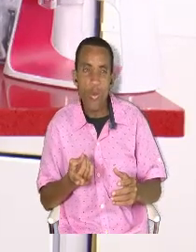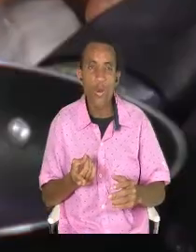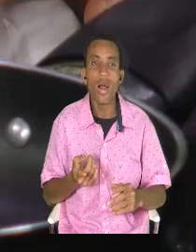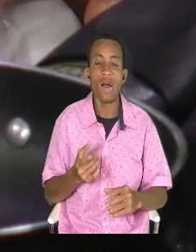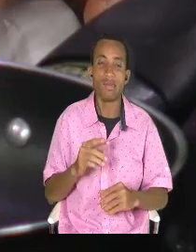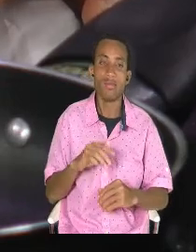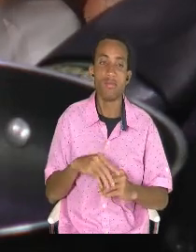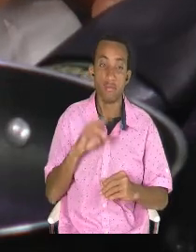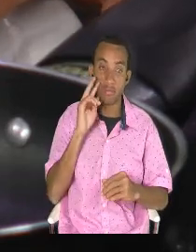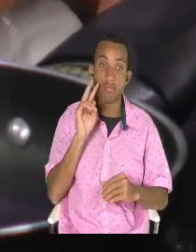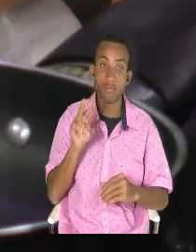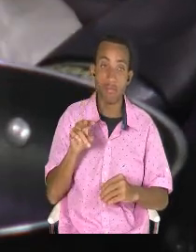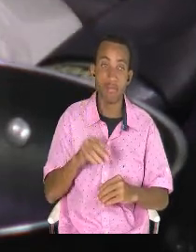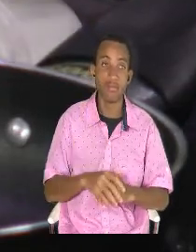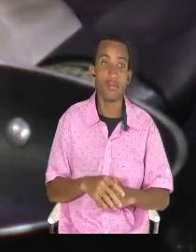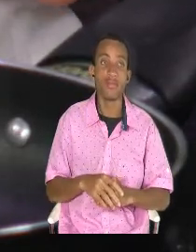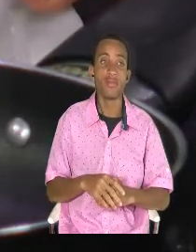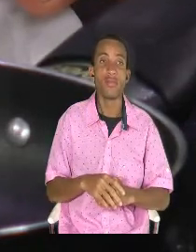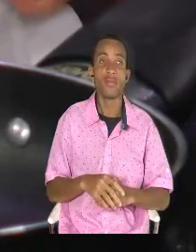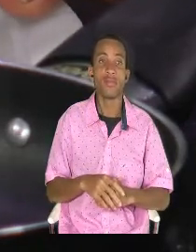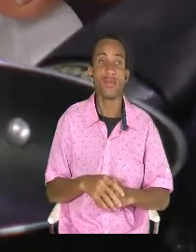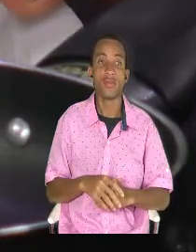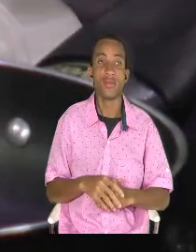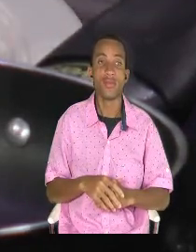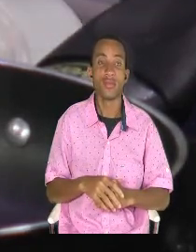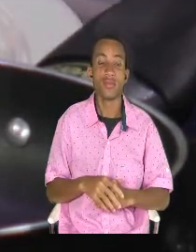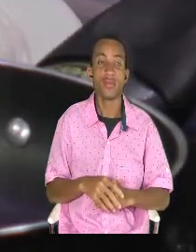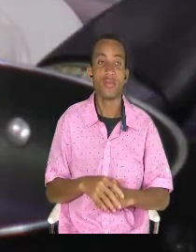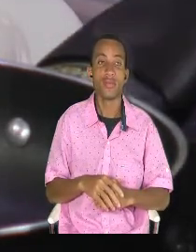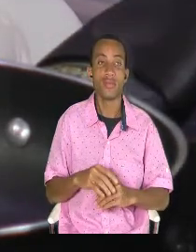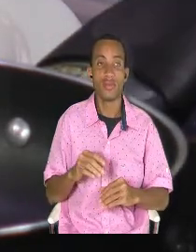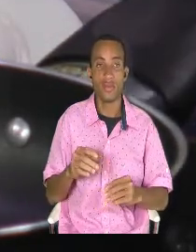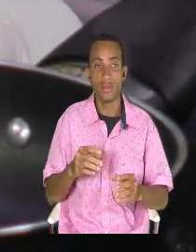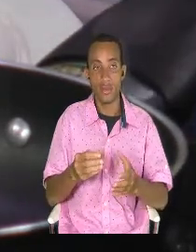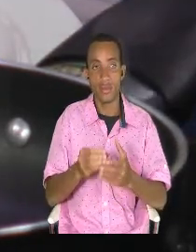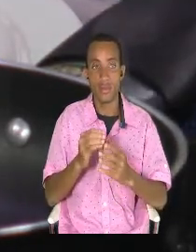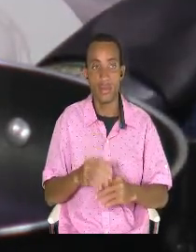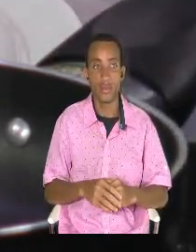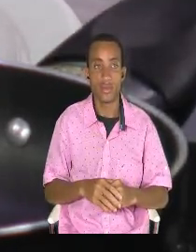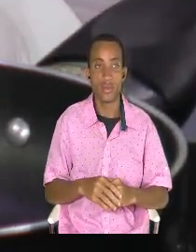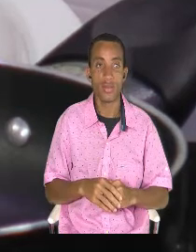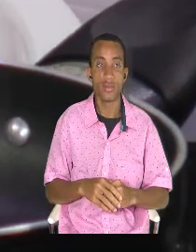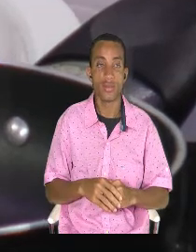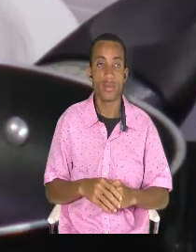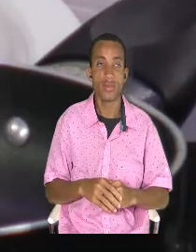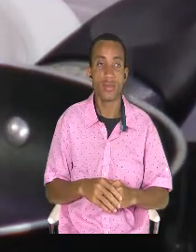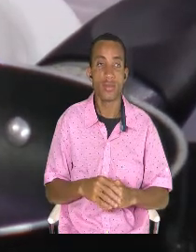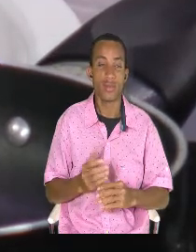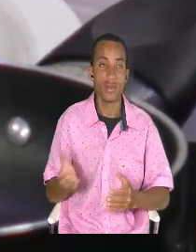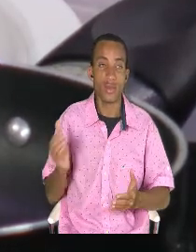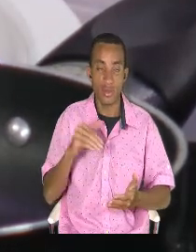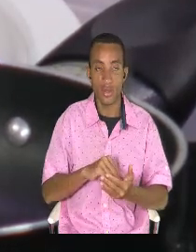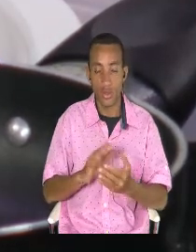¿Sí? Va a quedar súper bien. Listo, entonces, si quiere, préstame el moldecito. Vamos a enjuagarlo un poco para poderlo trabajar mejor.